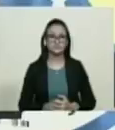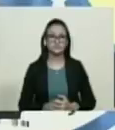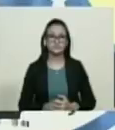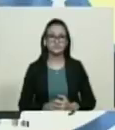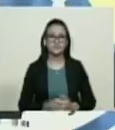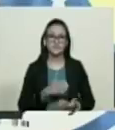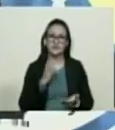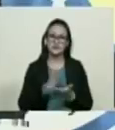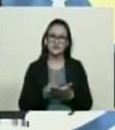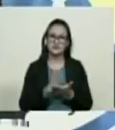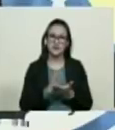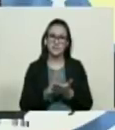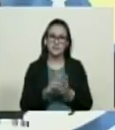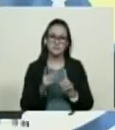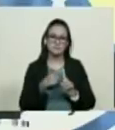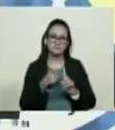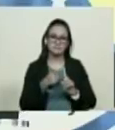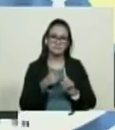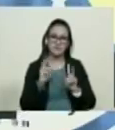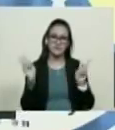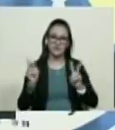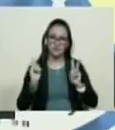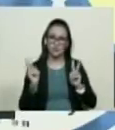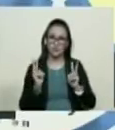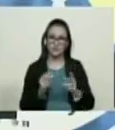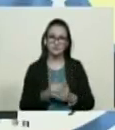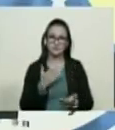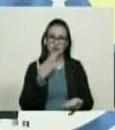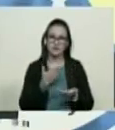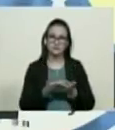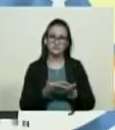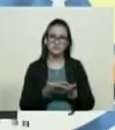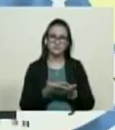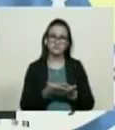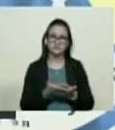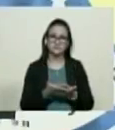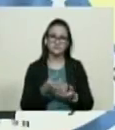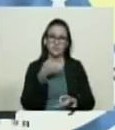siempre nuestra principal victoria. Muchas gracias y muy buenas tardes.